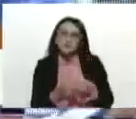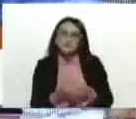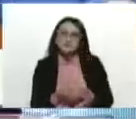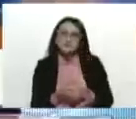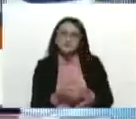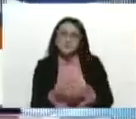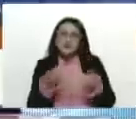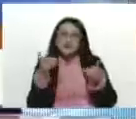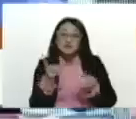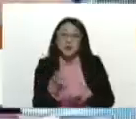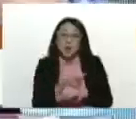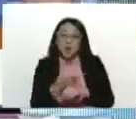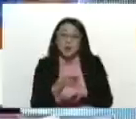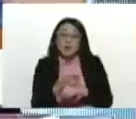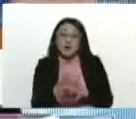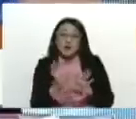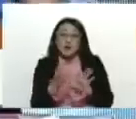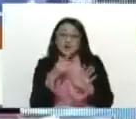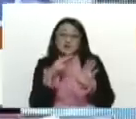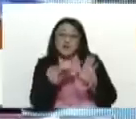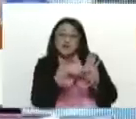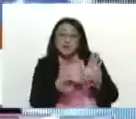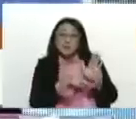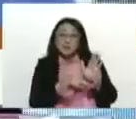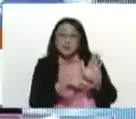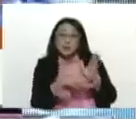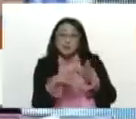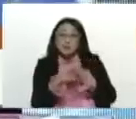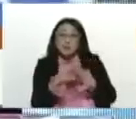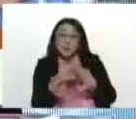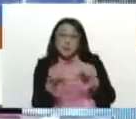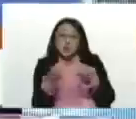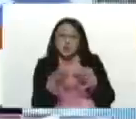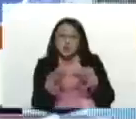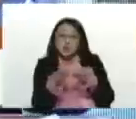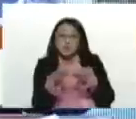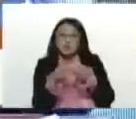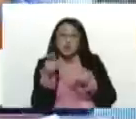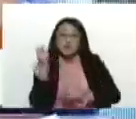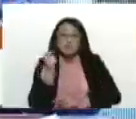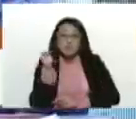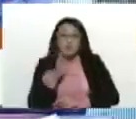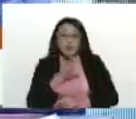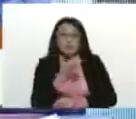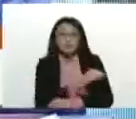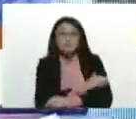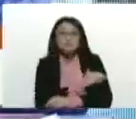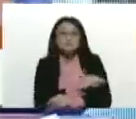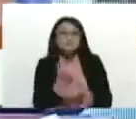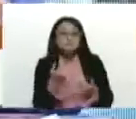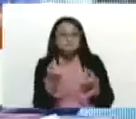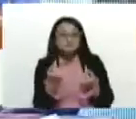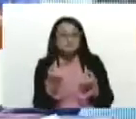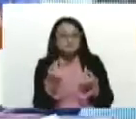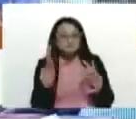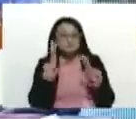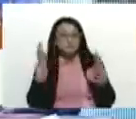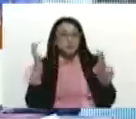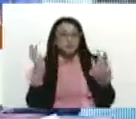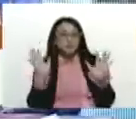Y decidieron gobernar según ese estatuto todos los partidos y todos los diputados de la oposición aquí nadie se haga el